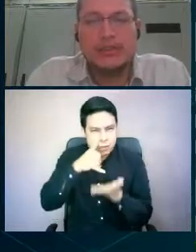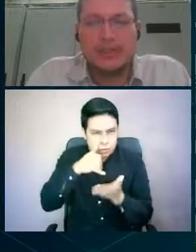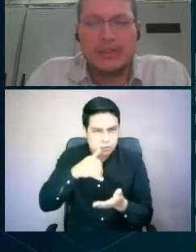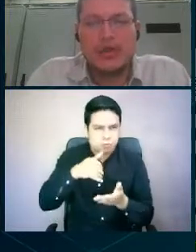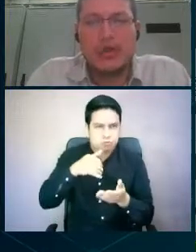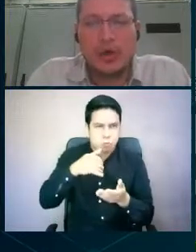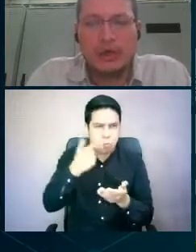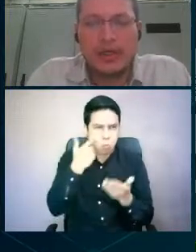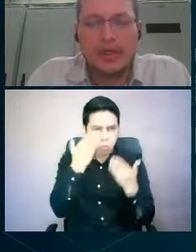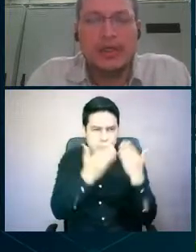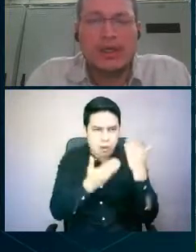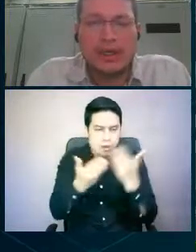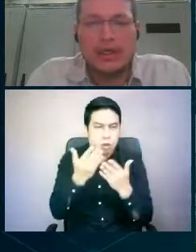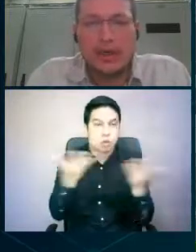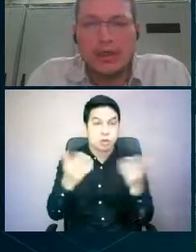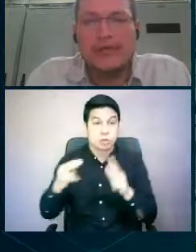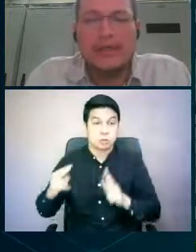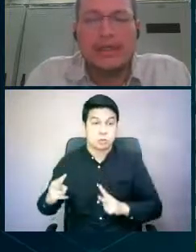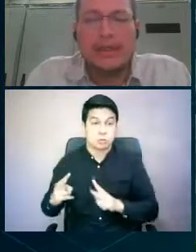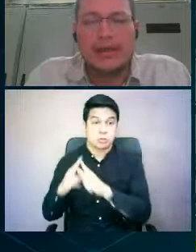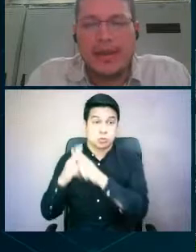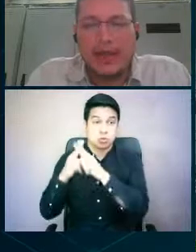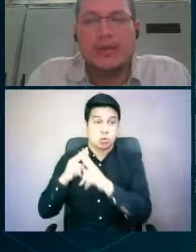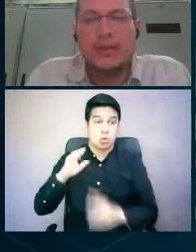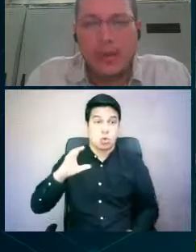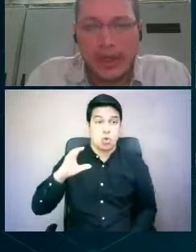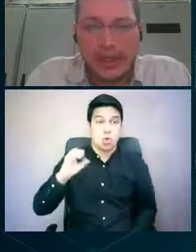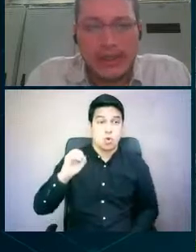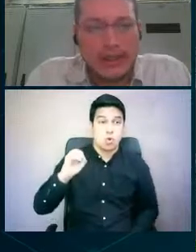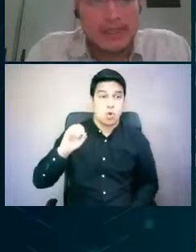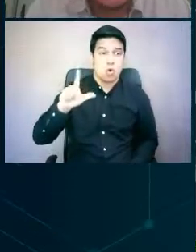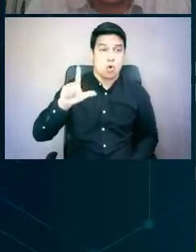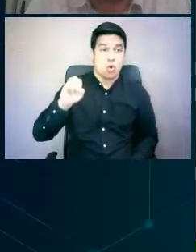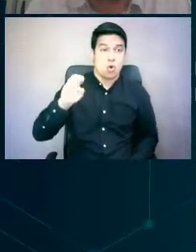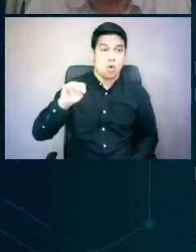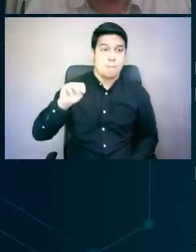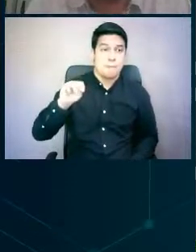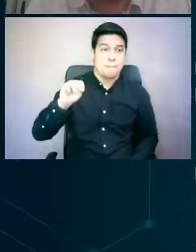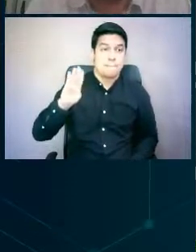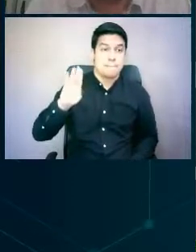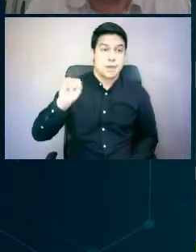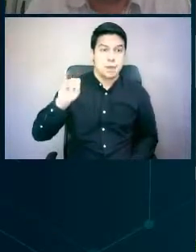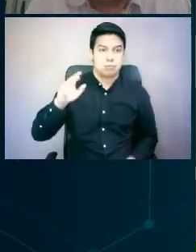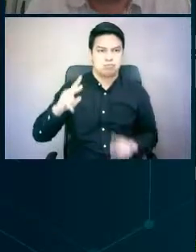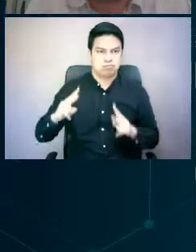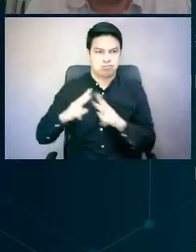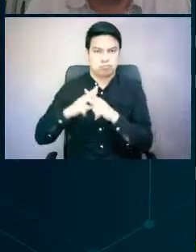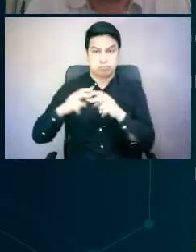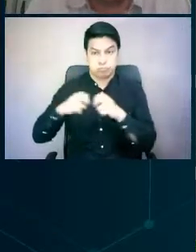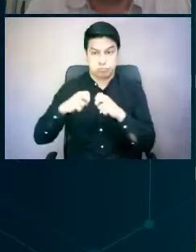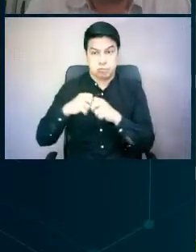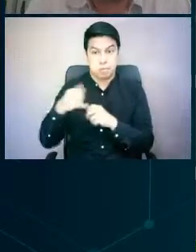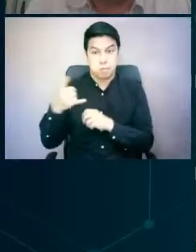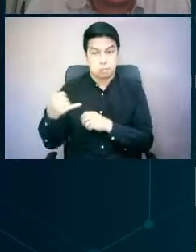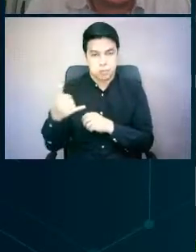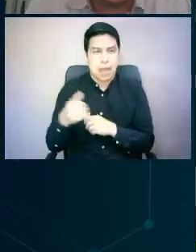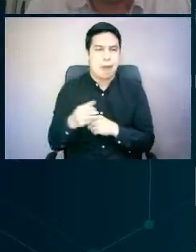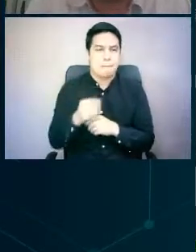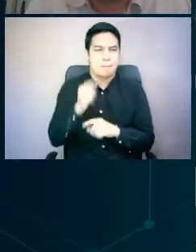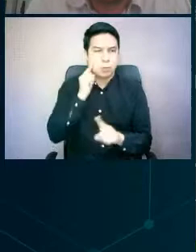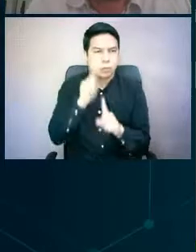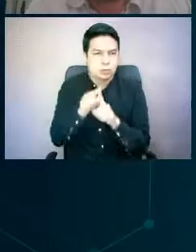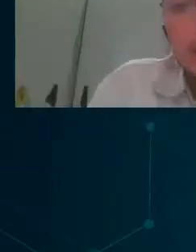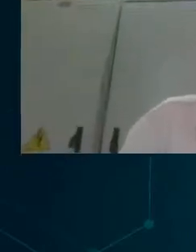realizó en la Subestación Colombia con la finalidad de evaluar el desempeño de la protección diferencial de